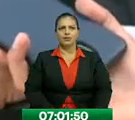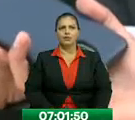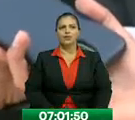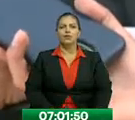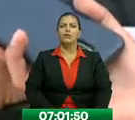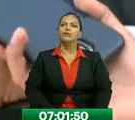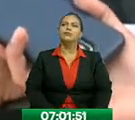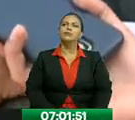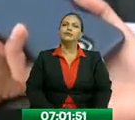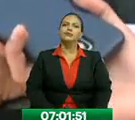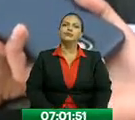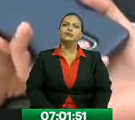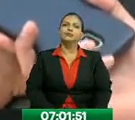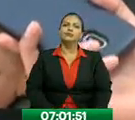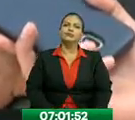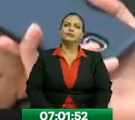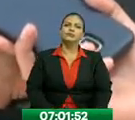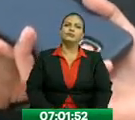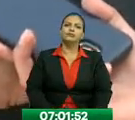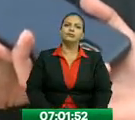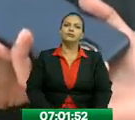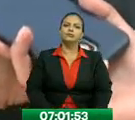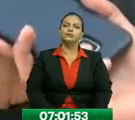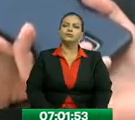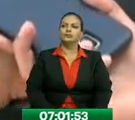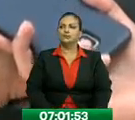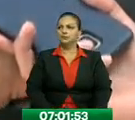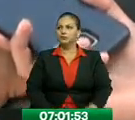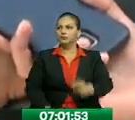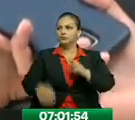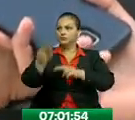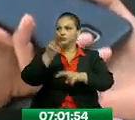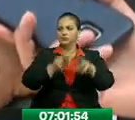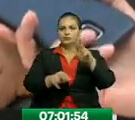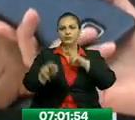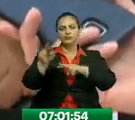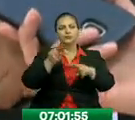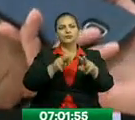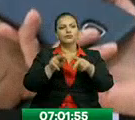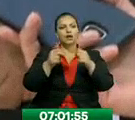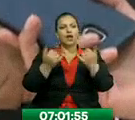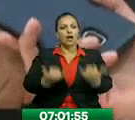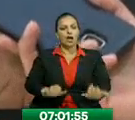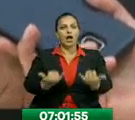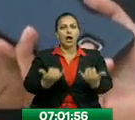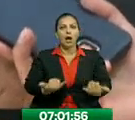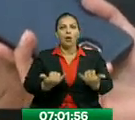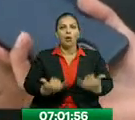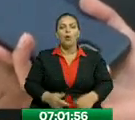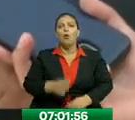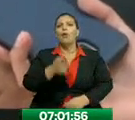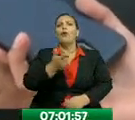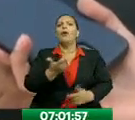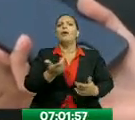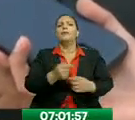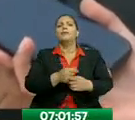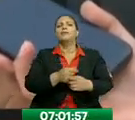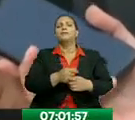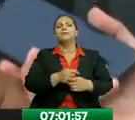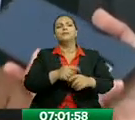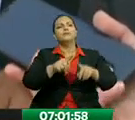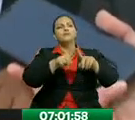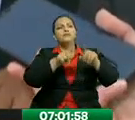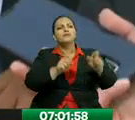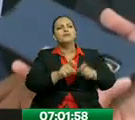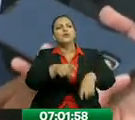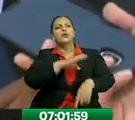incluyen la restauración de documentos físicos, para lo cual deberemos proceder con las fuentes originarias y las cadenas de